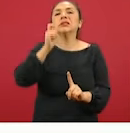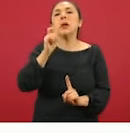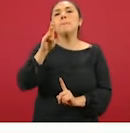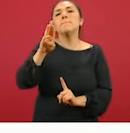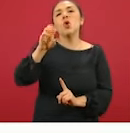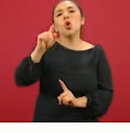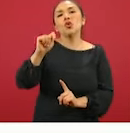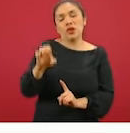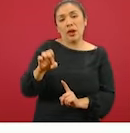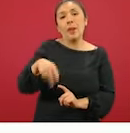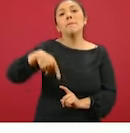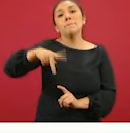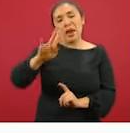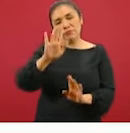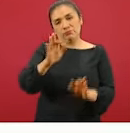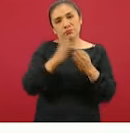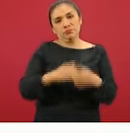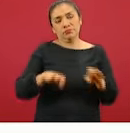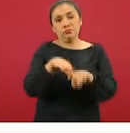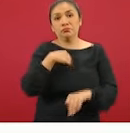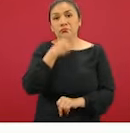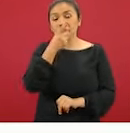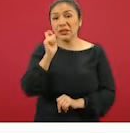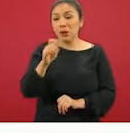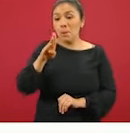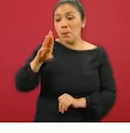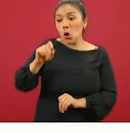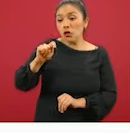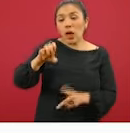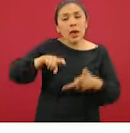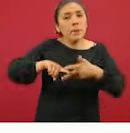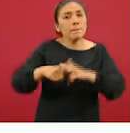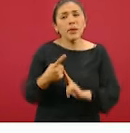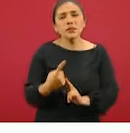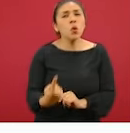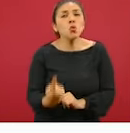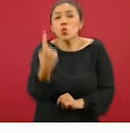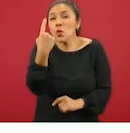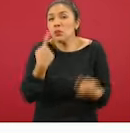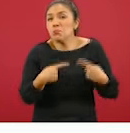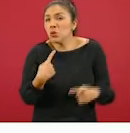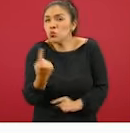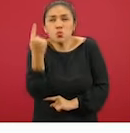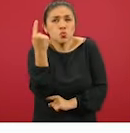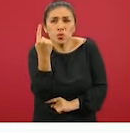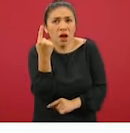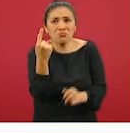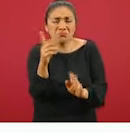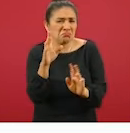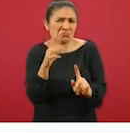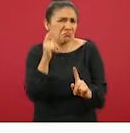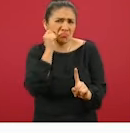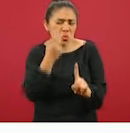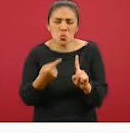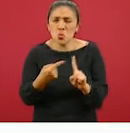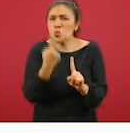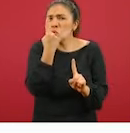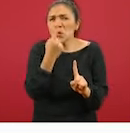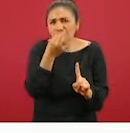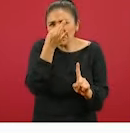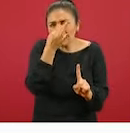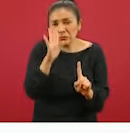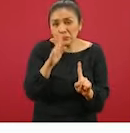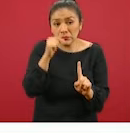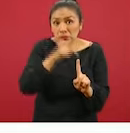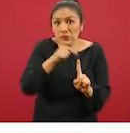Sin embargo, es importante también mencionar que un brote puede iniciar desde solamente un caso, es decir, una persona enferma, siempre y cuando la